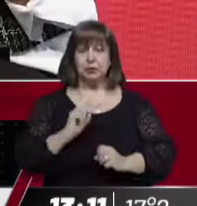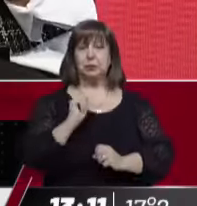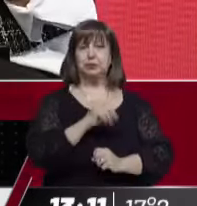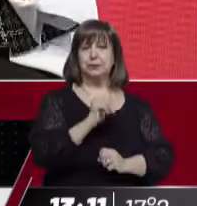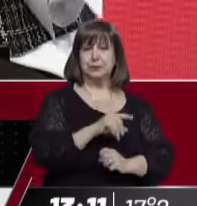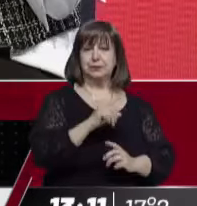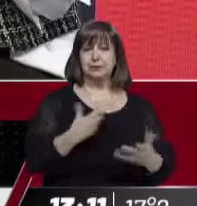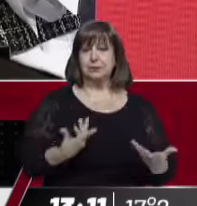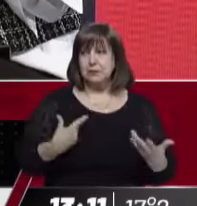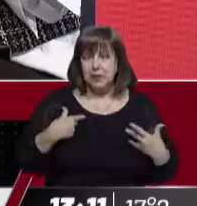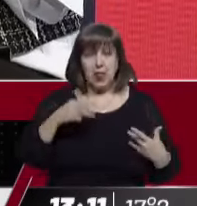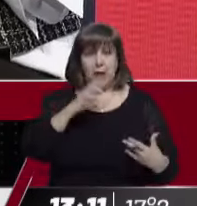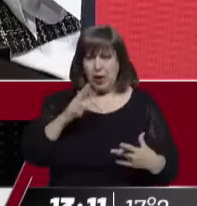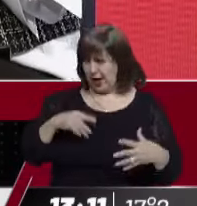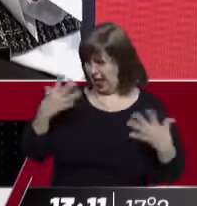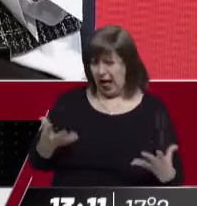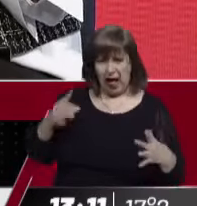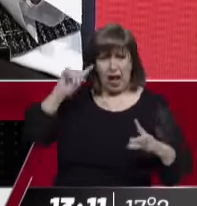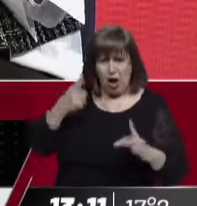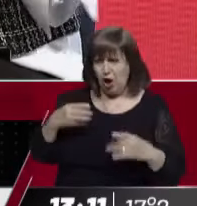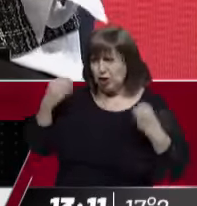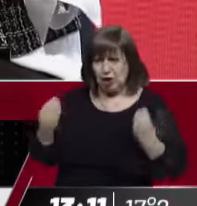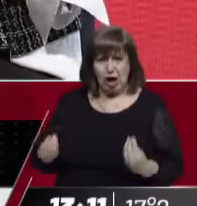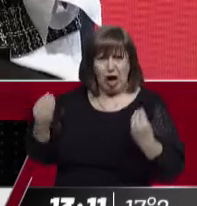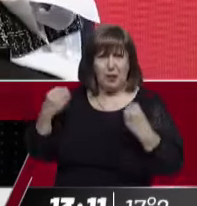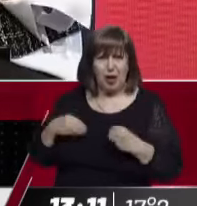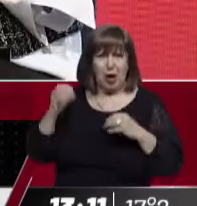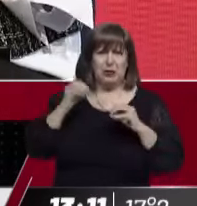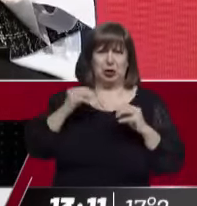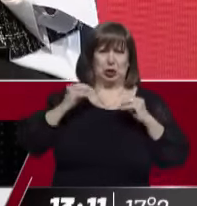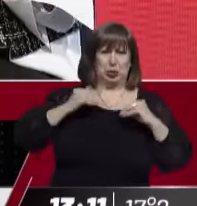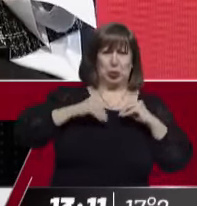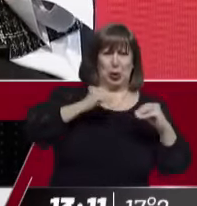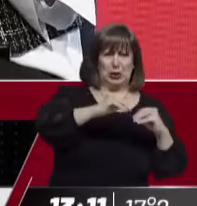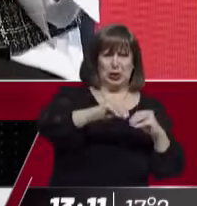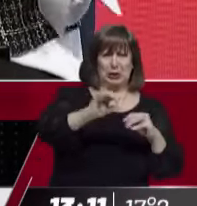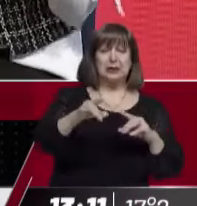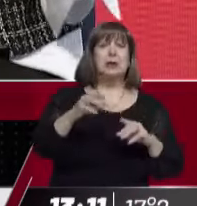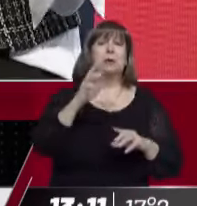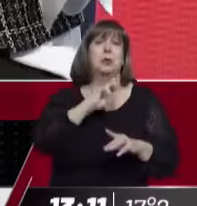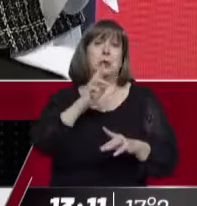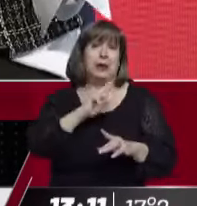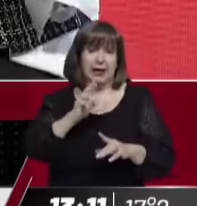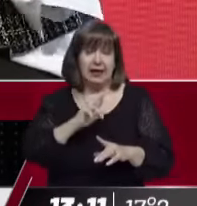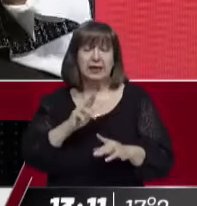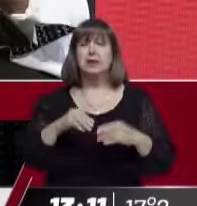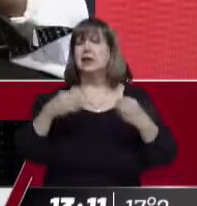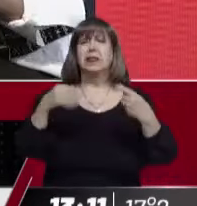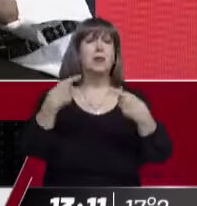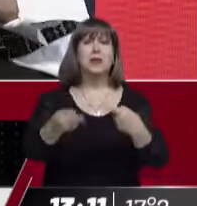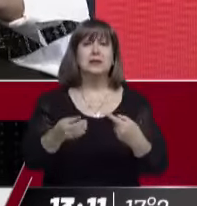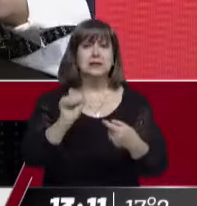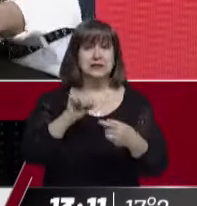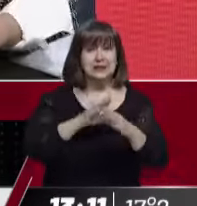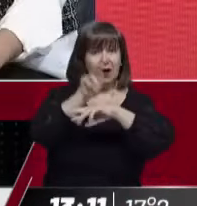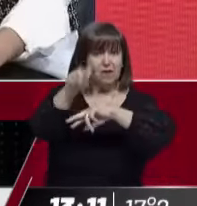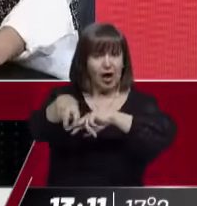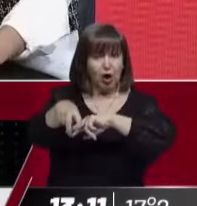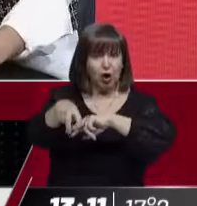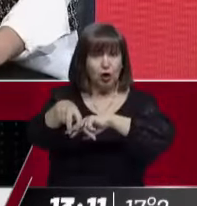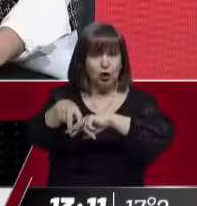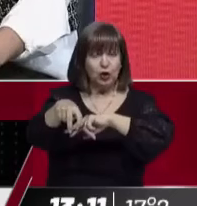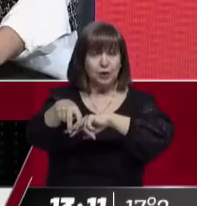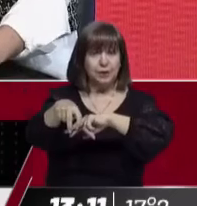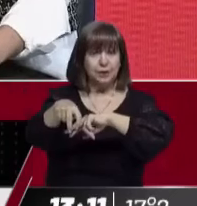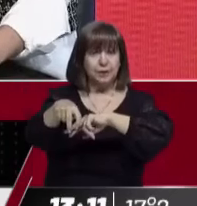partir de un teléfono celular, que es lo que nosotros pudimos ahora mostrar para que lo vea nuestra audiencia. Y después, ¿cómo siguió? ¿Qué pasa? El micro tiene,